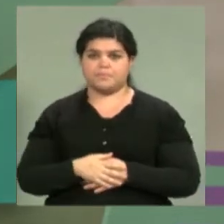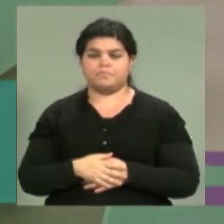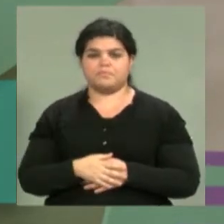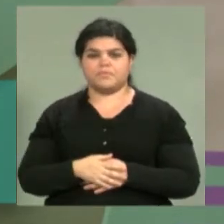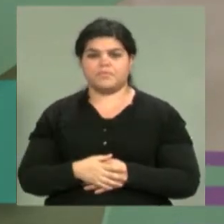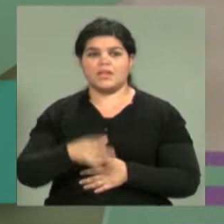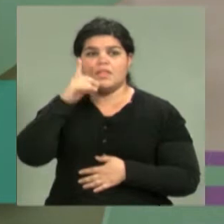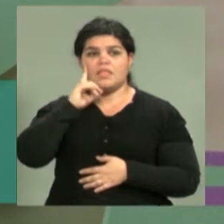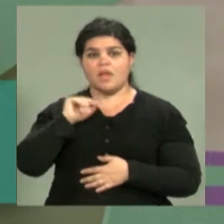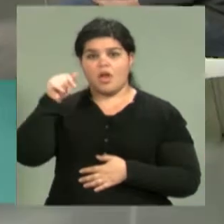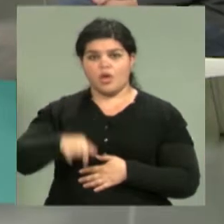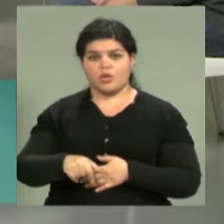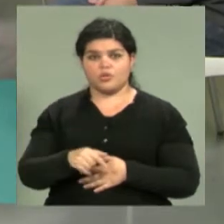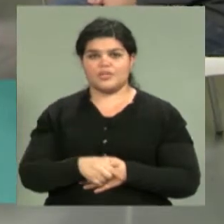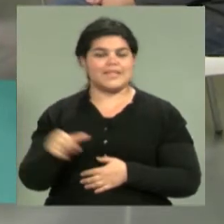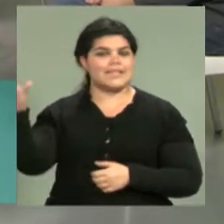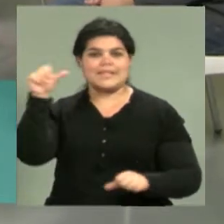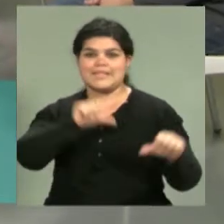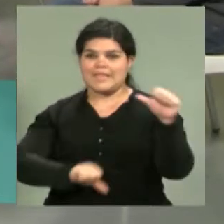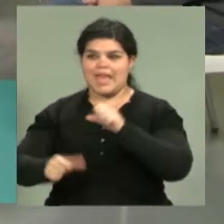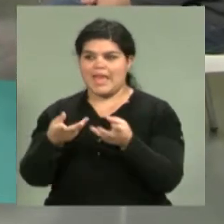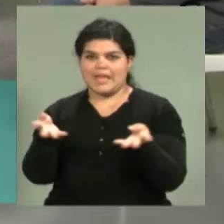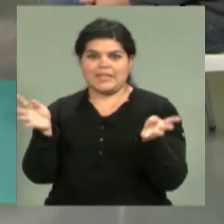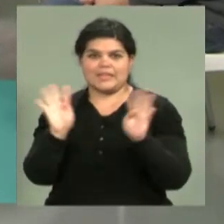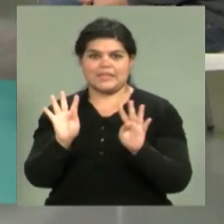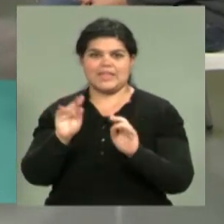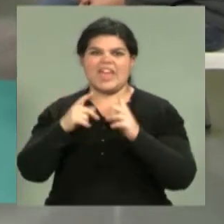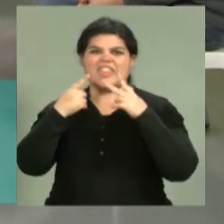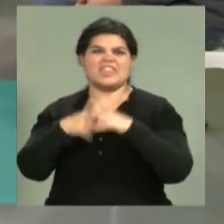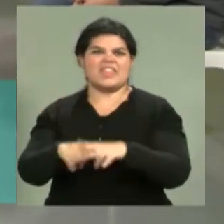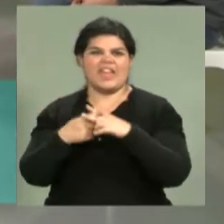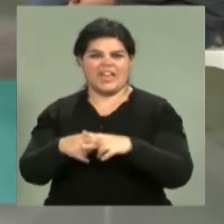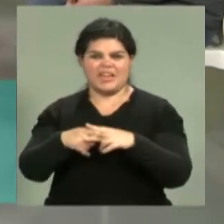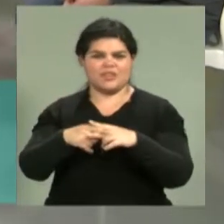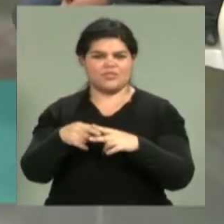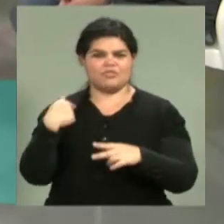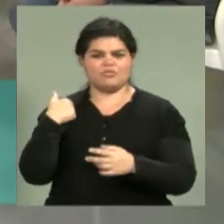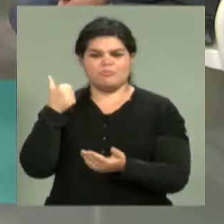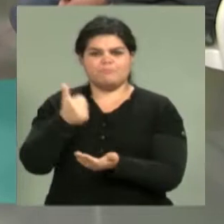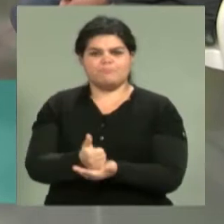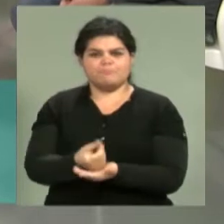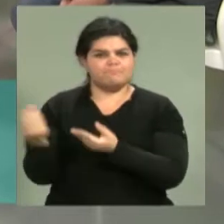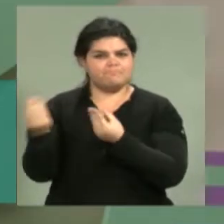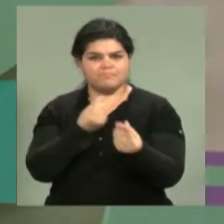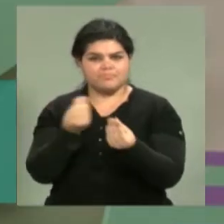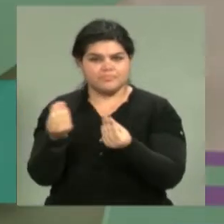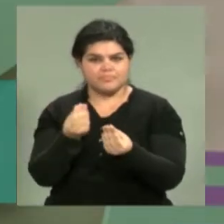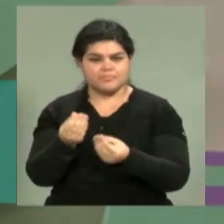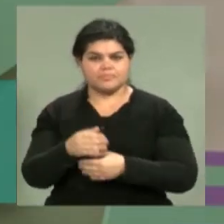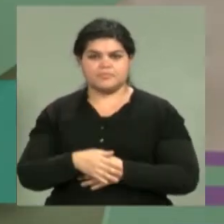Hoy estoy rodeado de ciencia, de tecnicismo, yo vengo un poco a poner y a